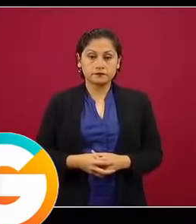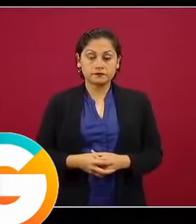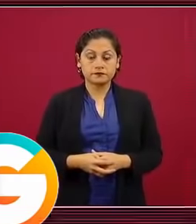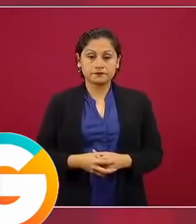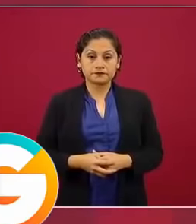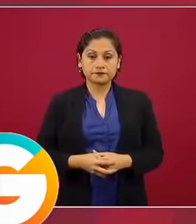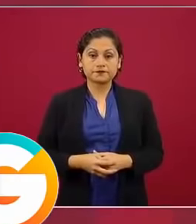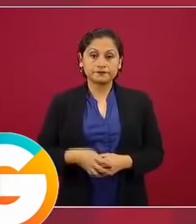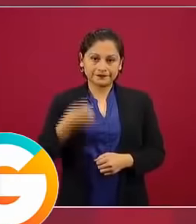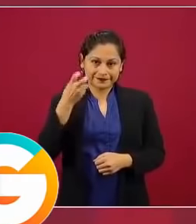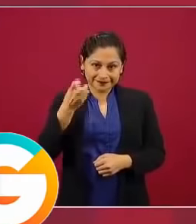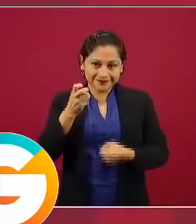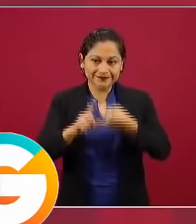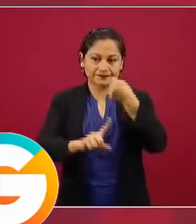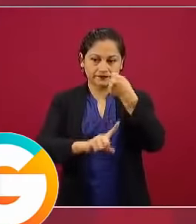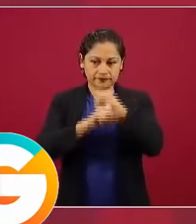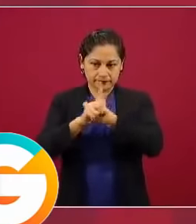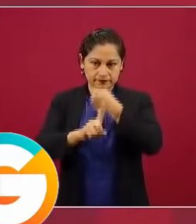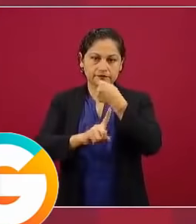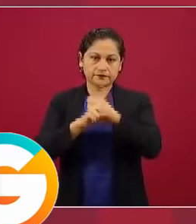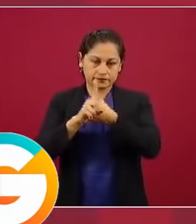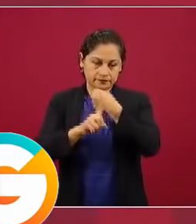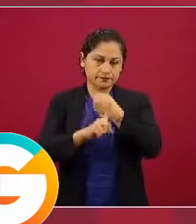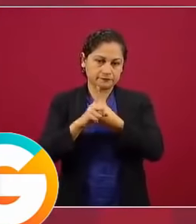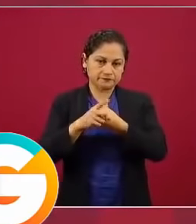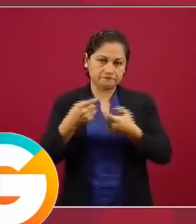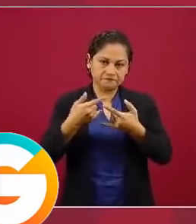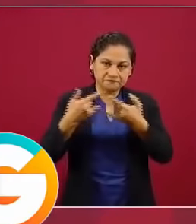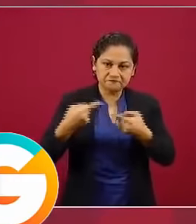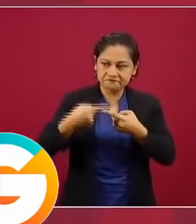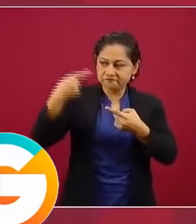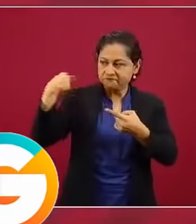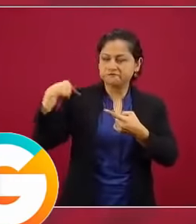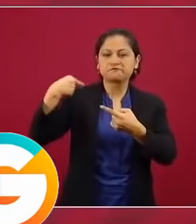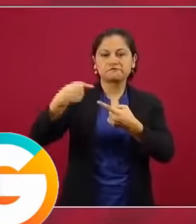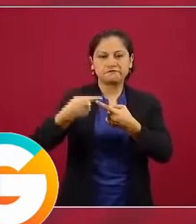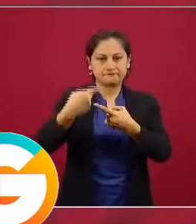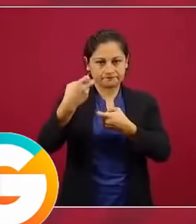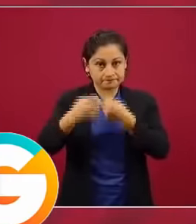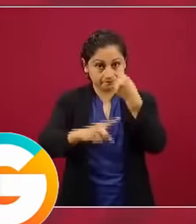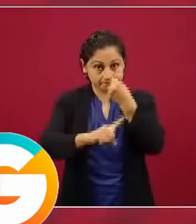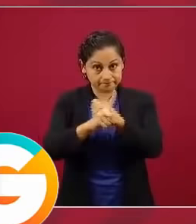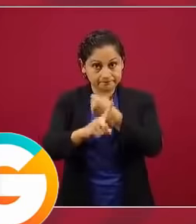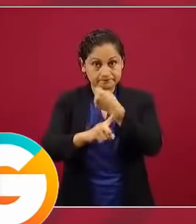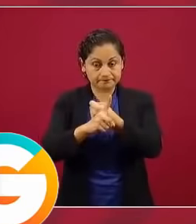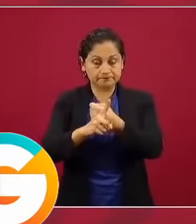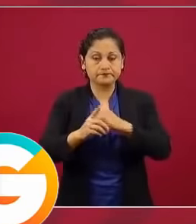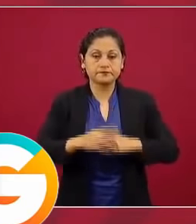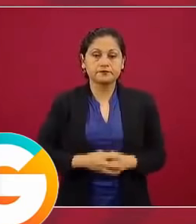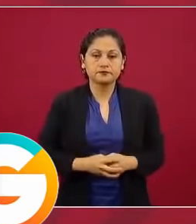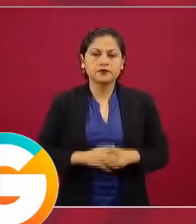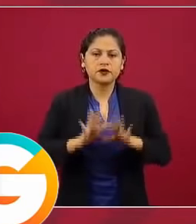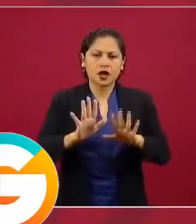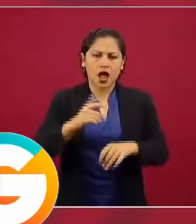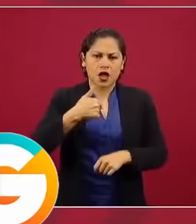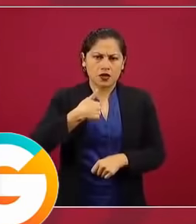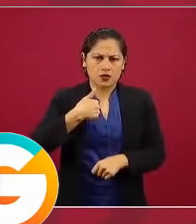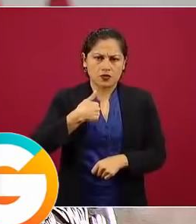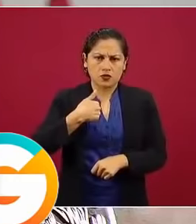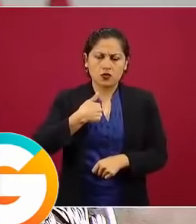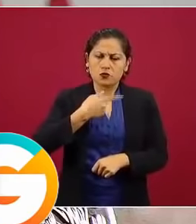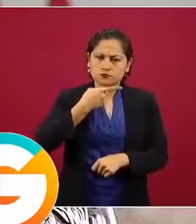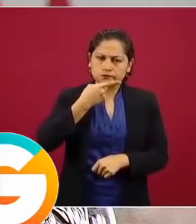Ese es el fondo del asunto. Entonces, lo he dicho muchas veces,